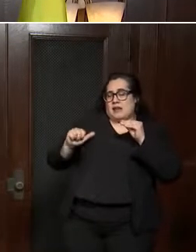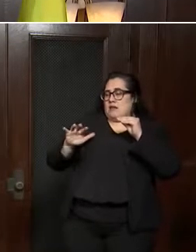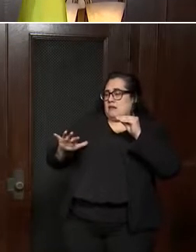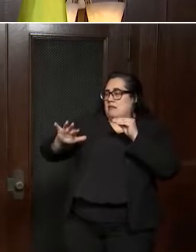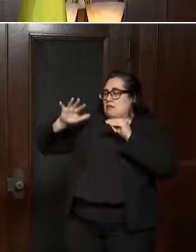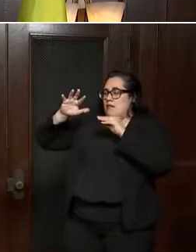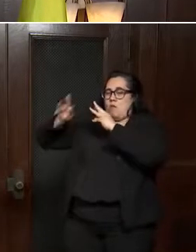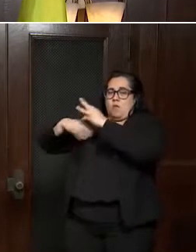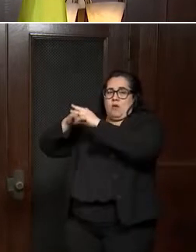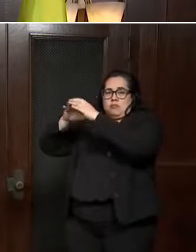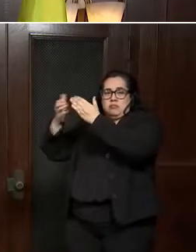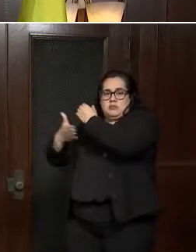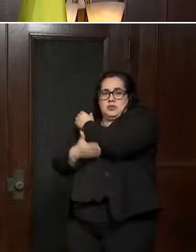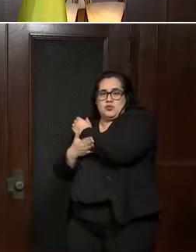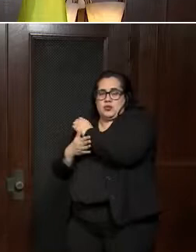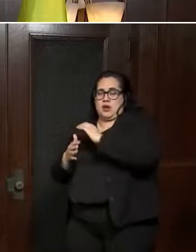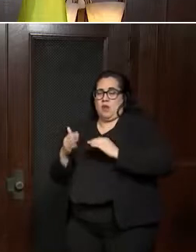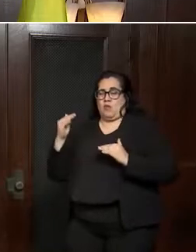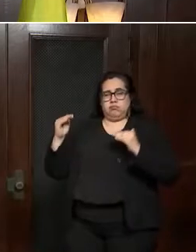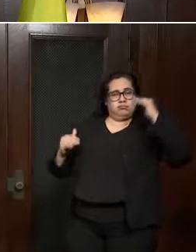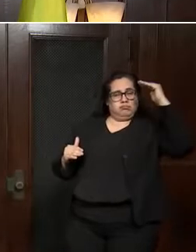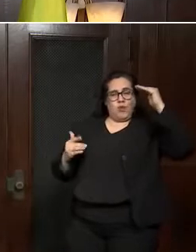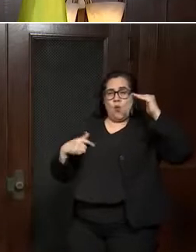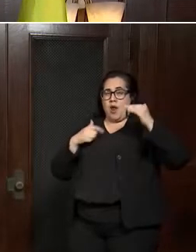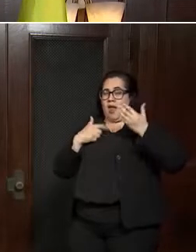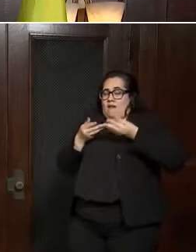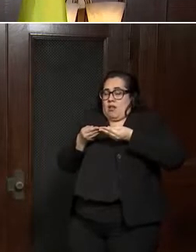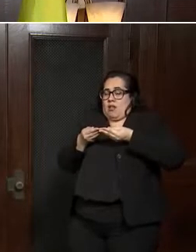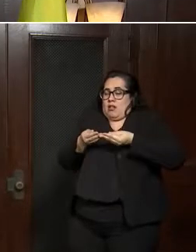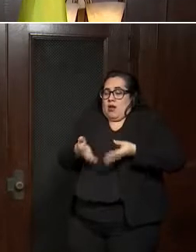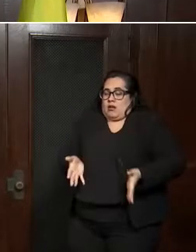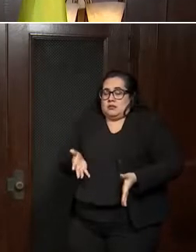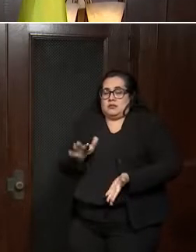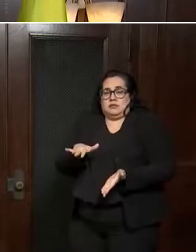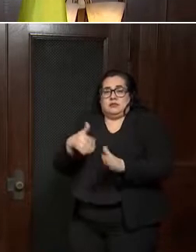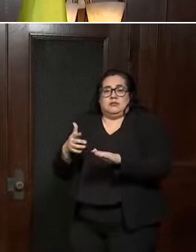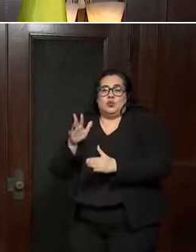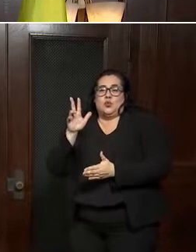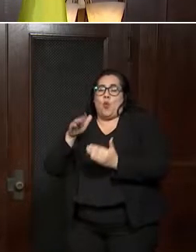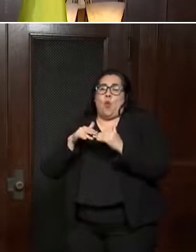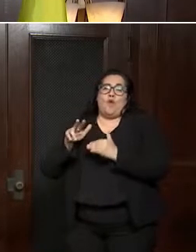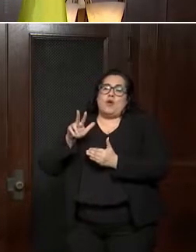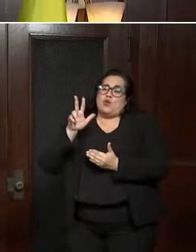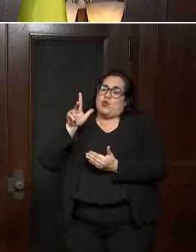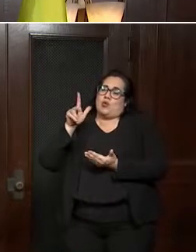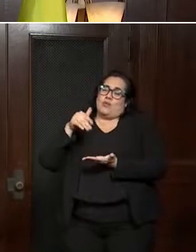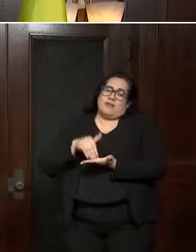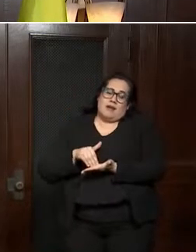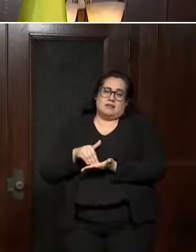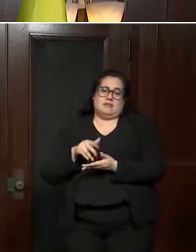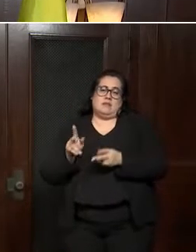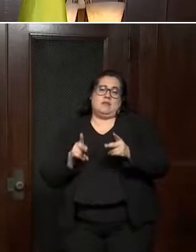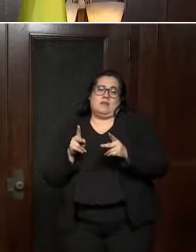hemos perdido más de 23,000 vidas en nuestra nación.